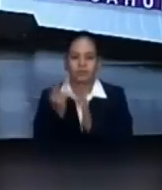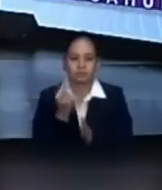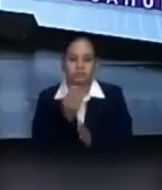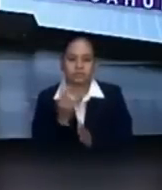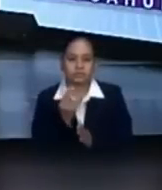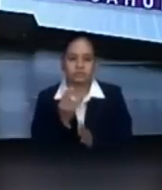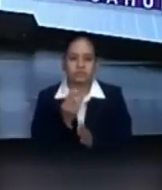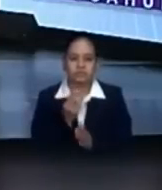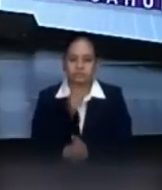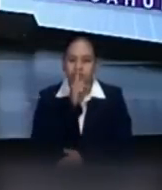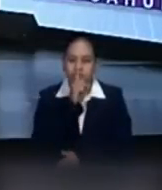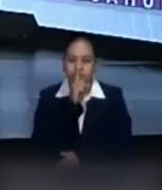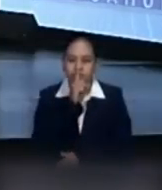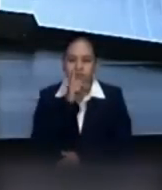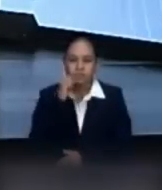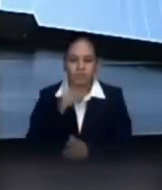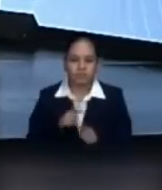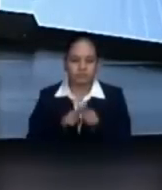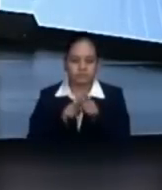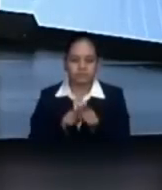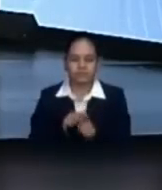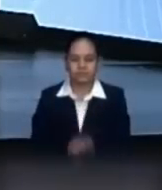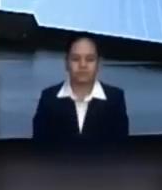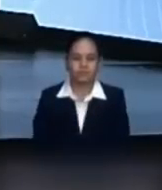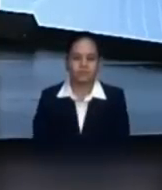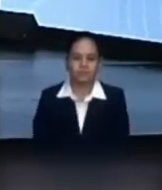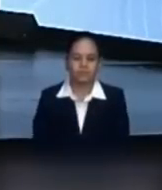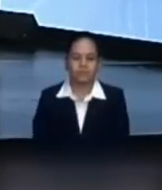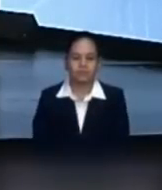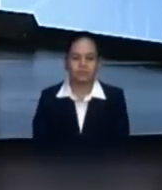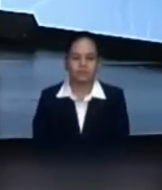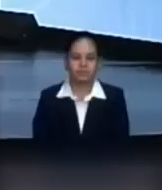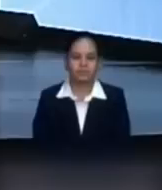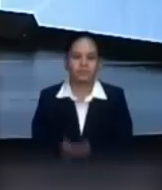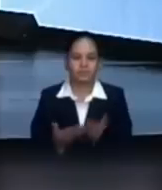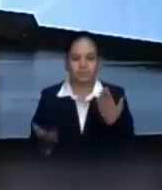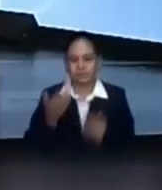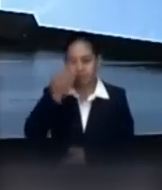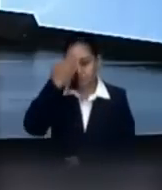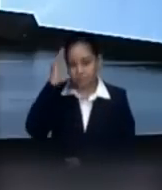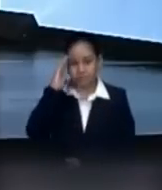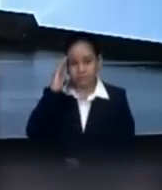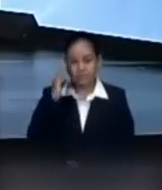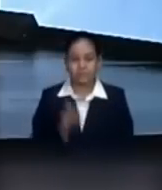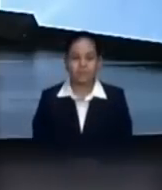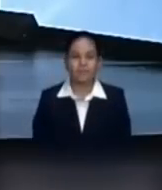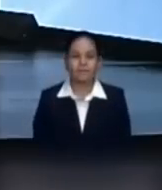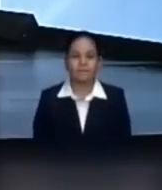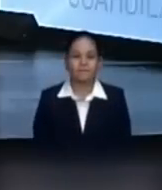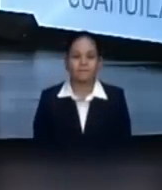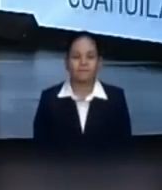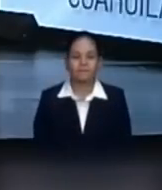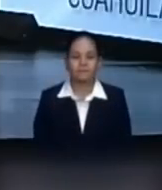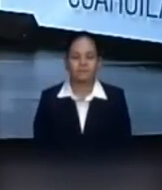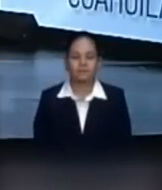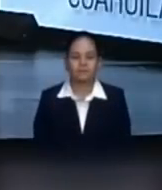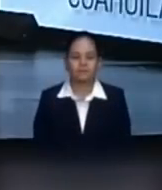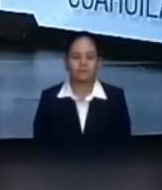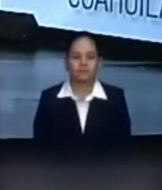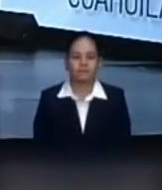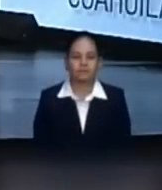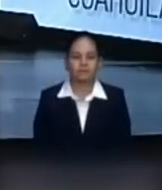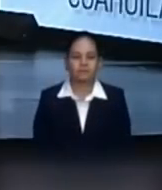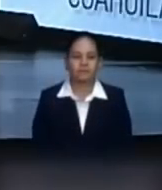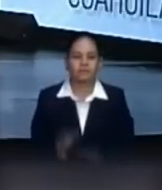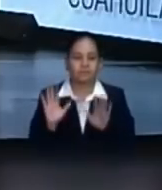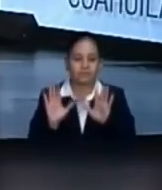continuar. Sí. Ahora quieren el Peña Nieto de los Moreira. Por favor, candidato. A ver, no vamos a continuar